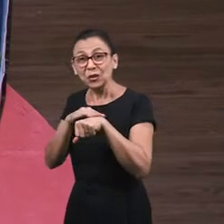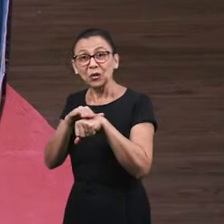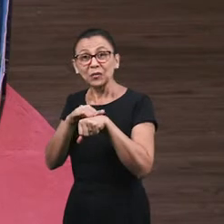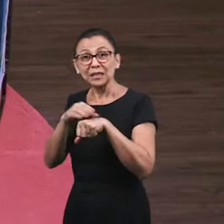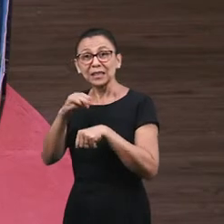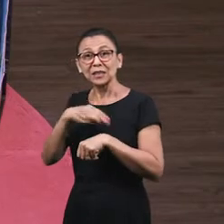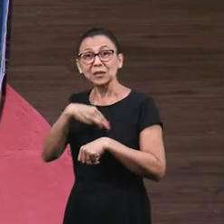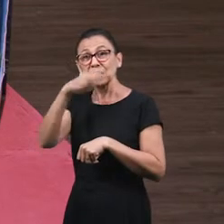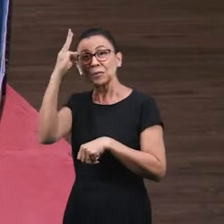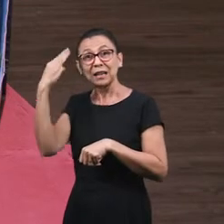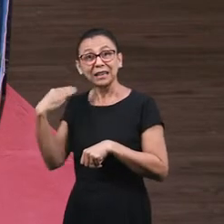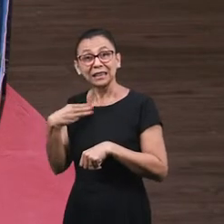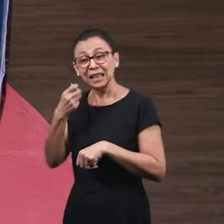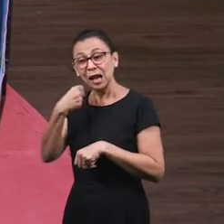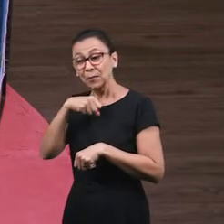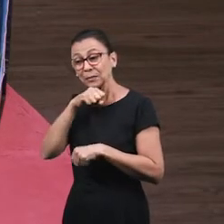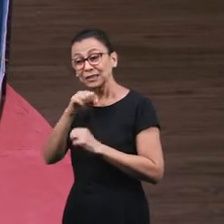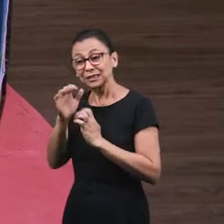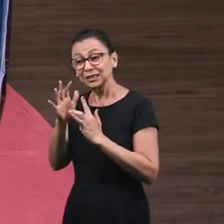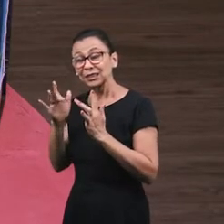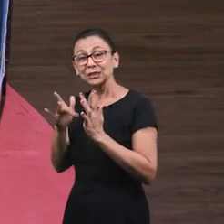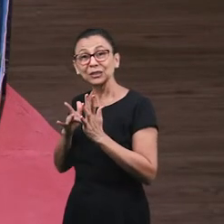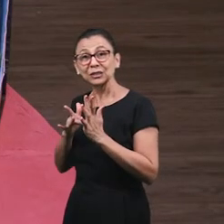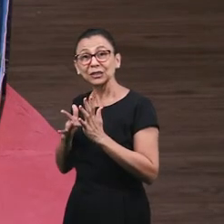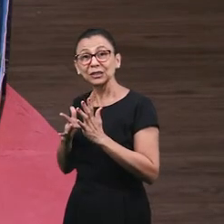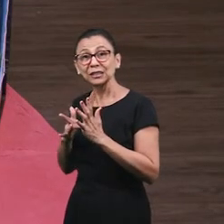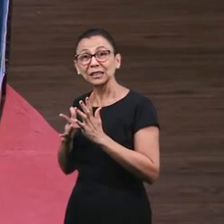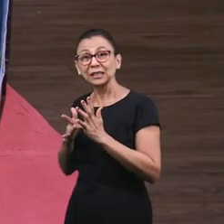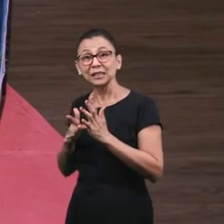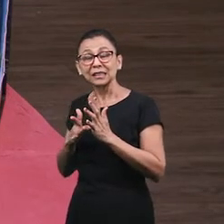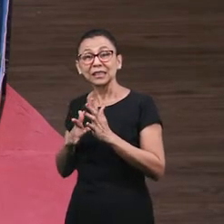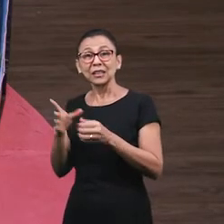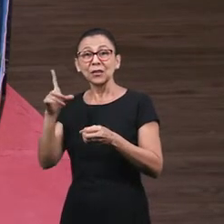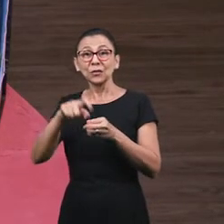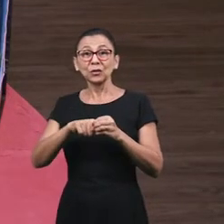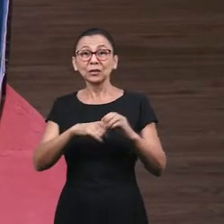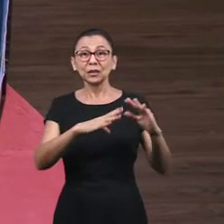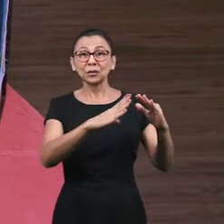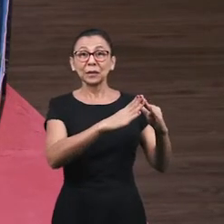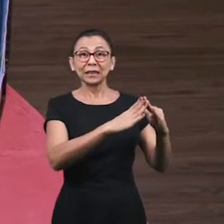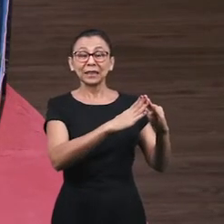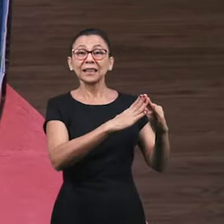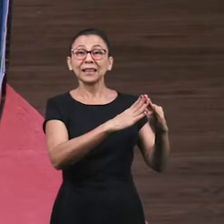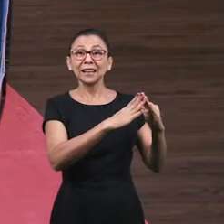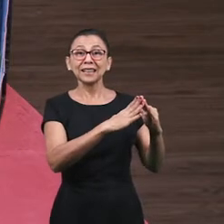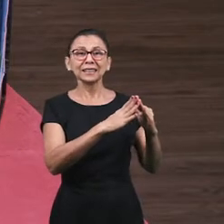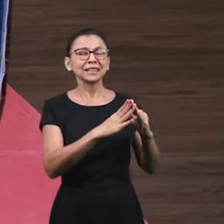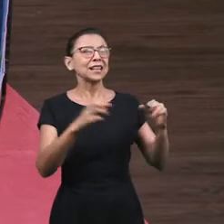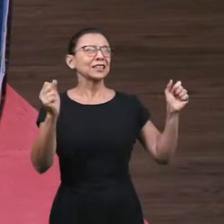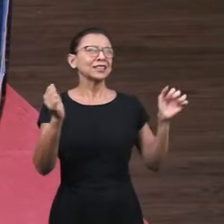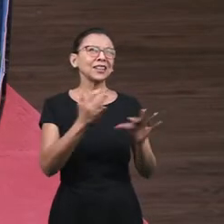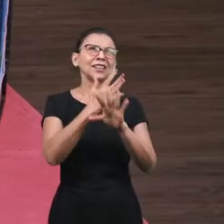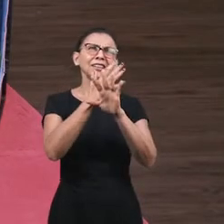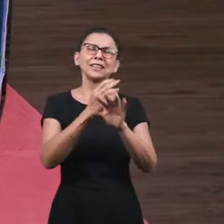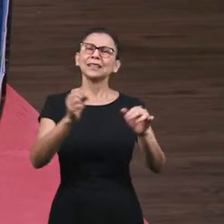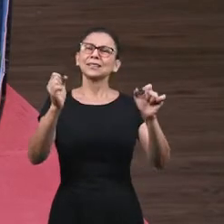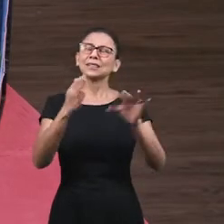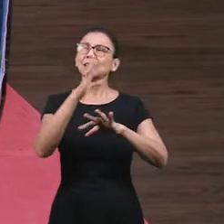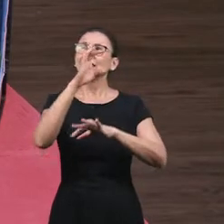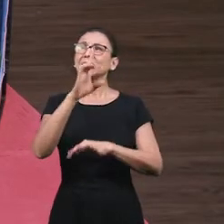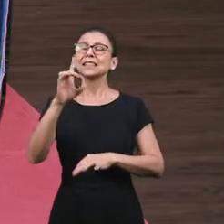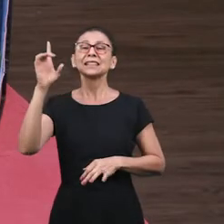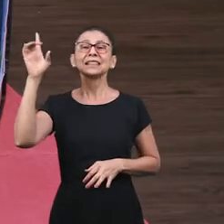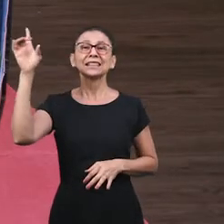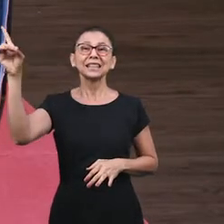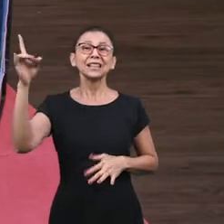su casa dando gloria a Dios, con un corazón lleno de alegría, porque ellos habían encontrado al